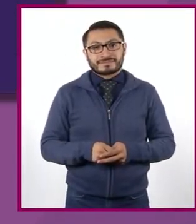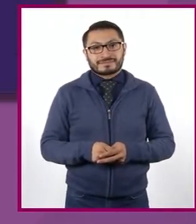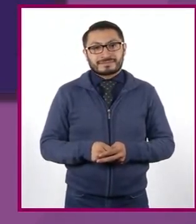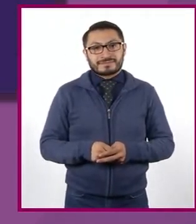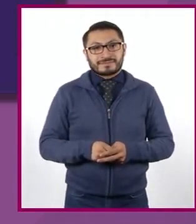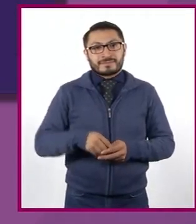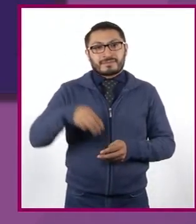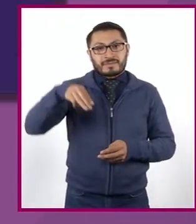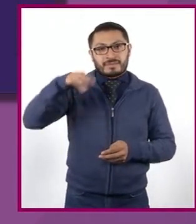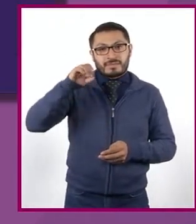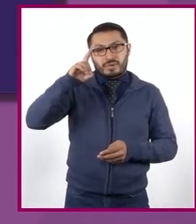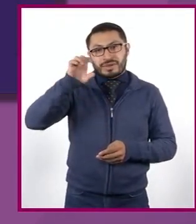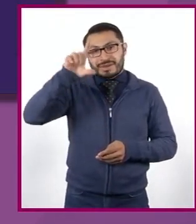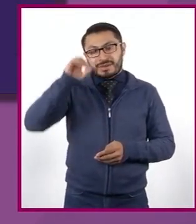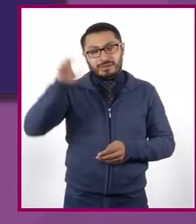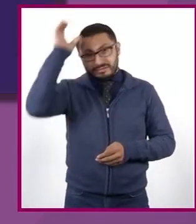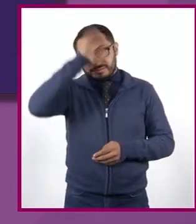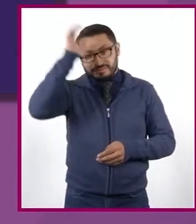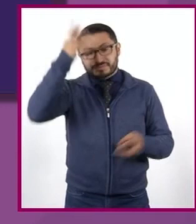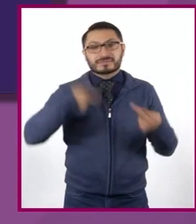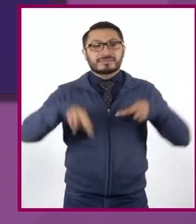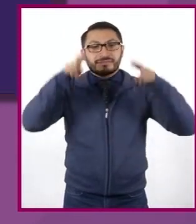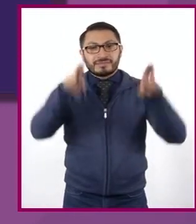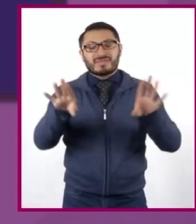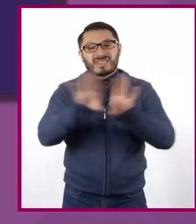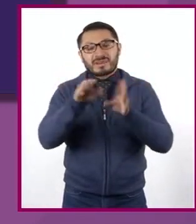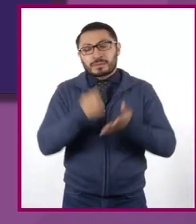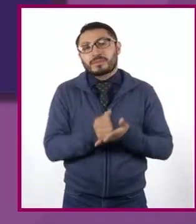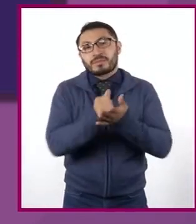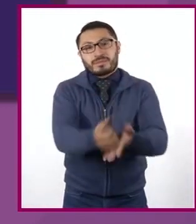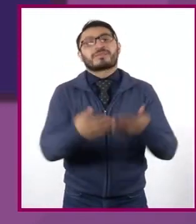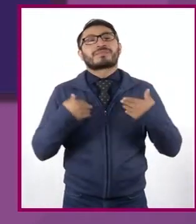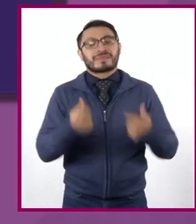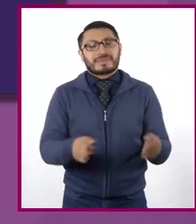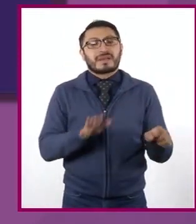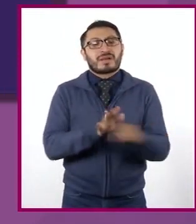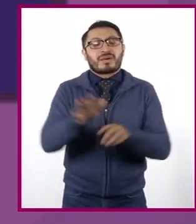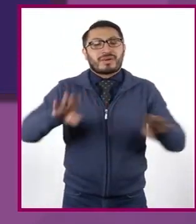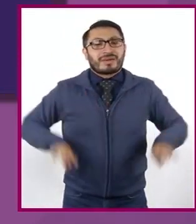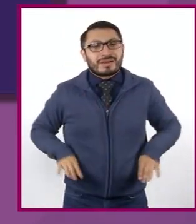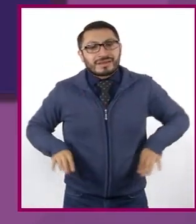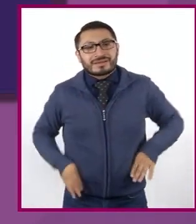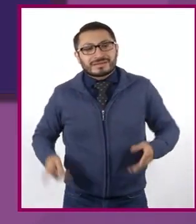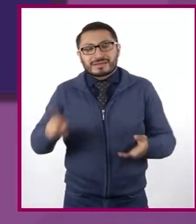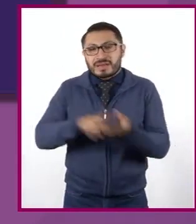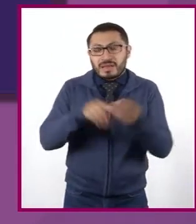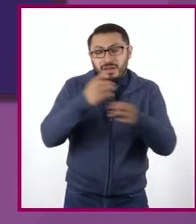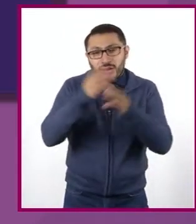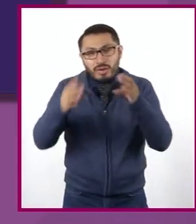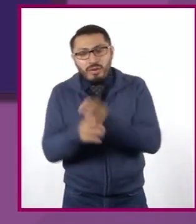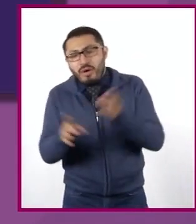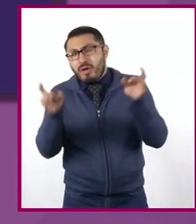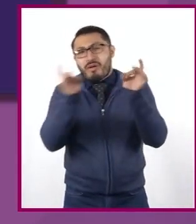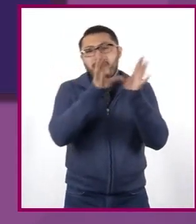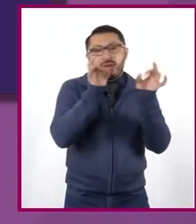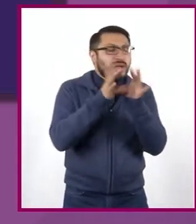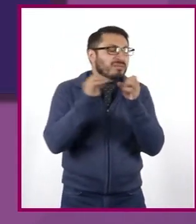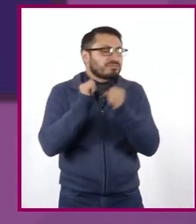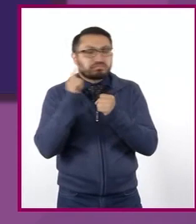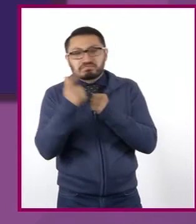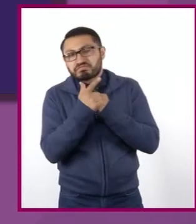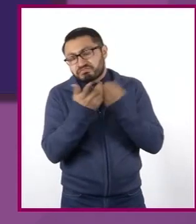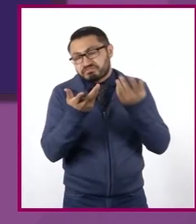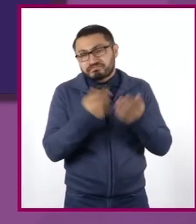Un modelo científico es una representación que nos permite entender cómo es un objeto, un suceso o un fenómeno